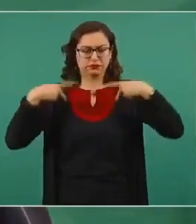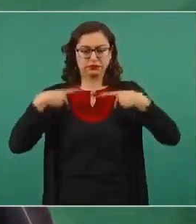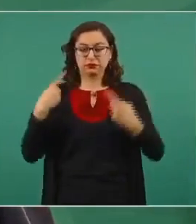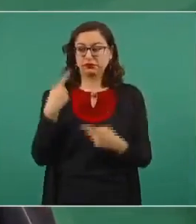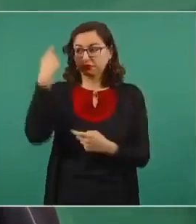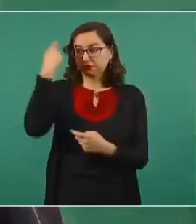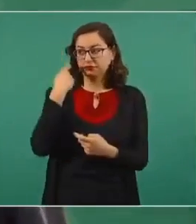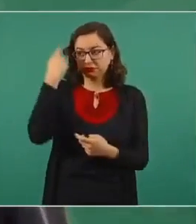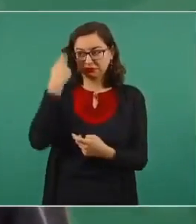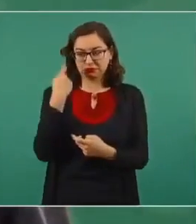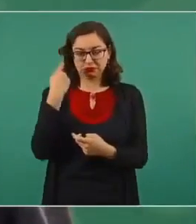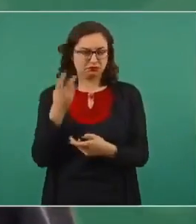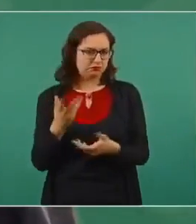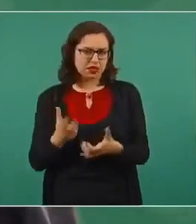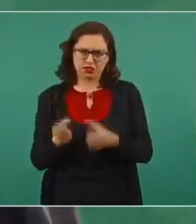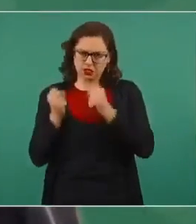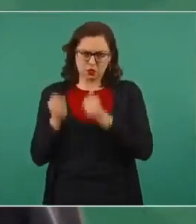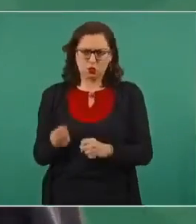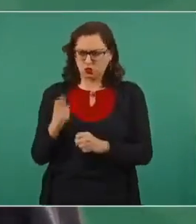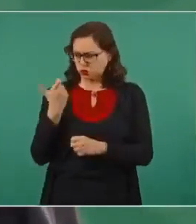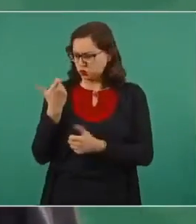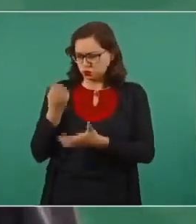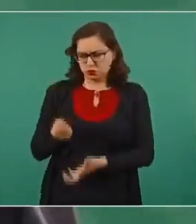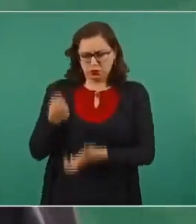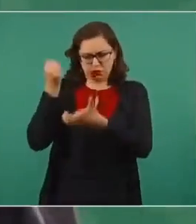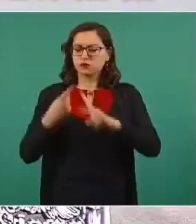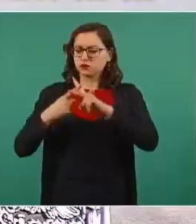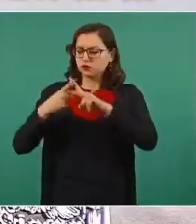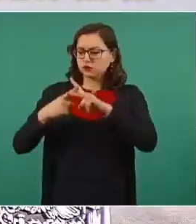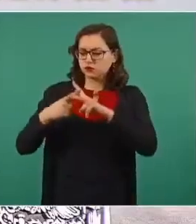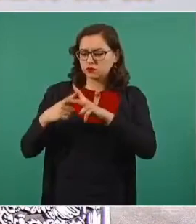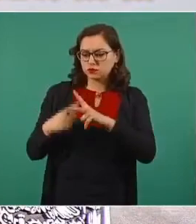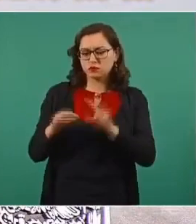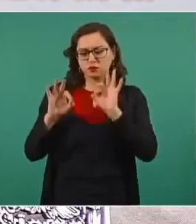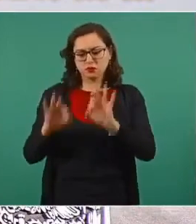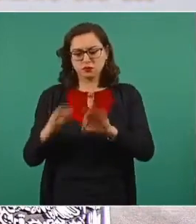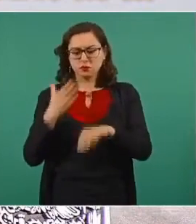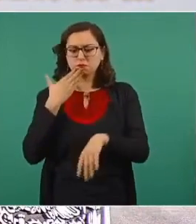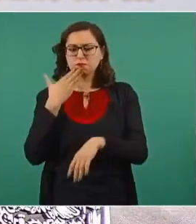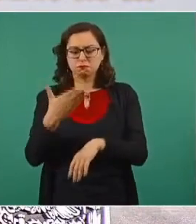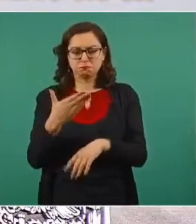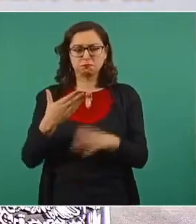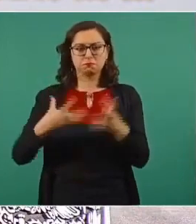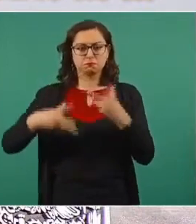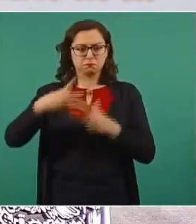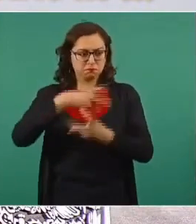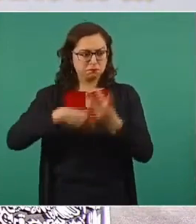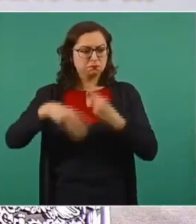mayores, está garantizado el presupuesto. La economía ya está creciendo,